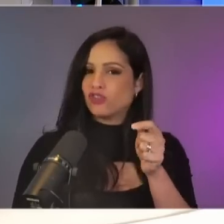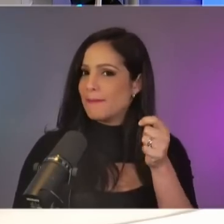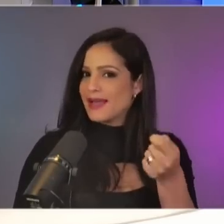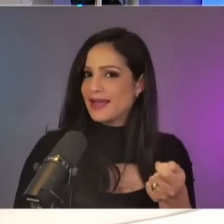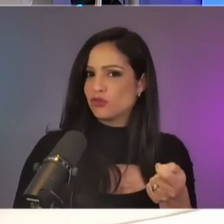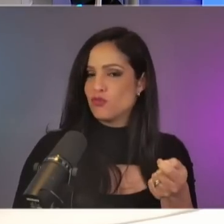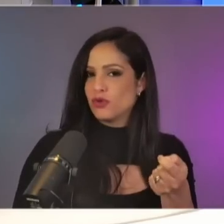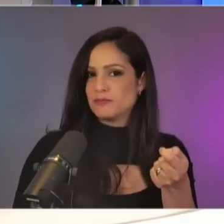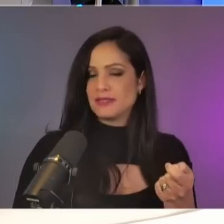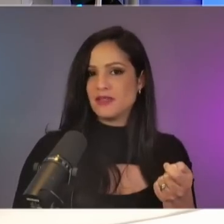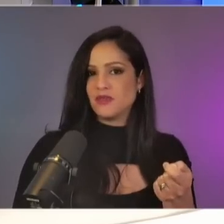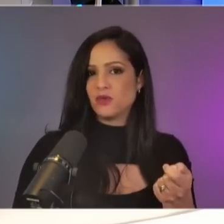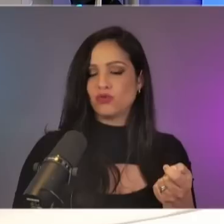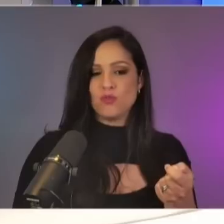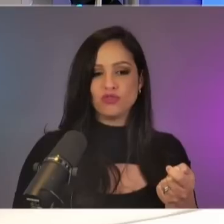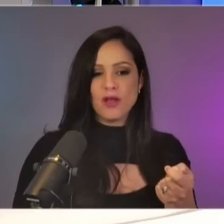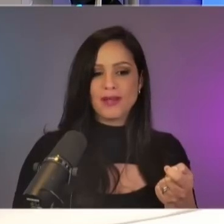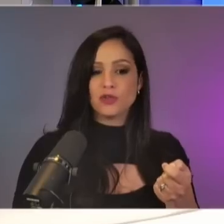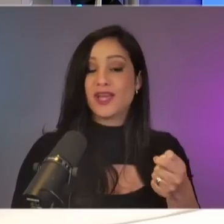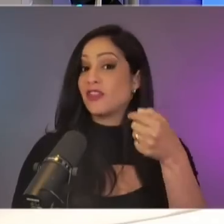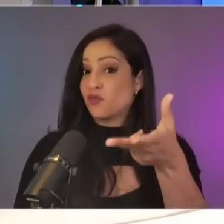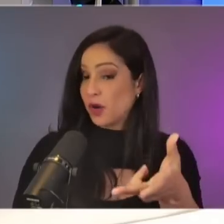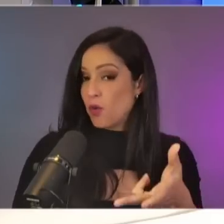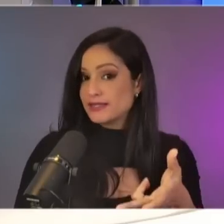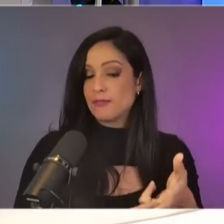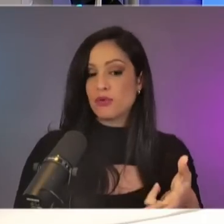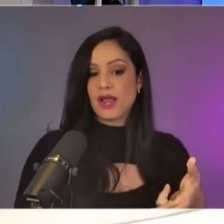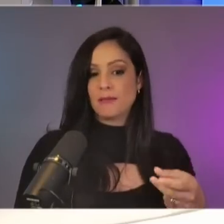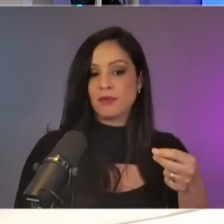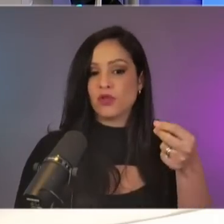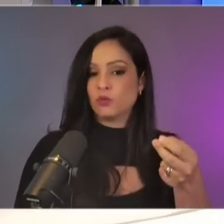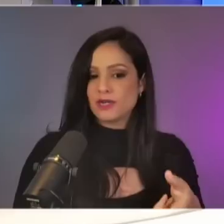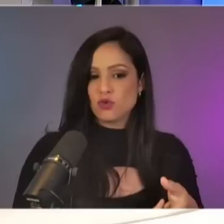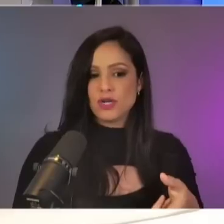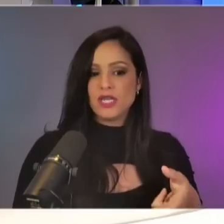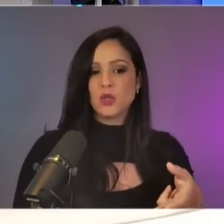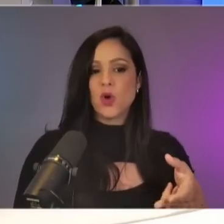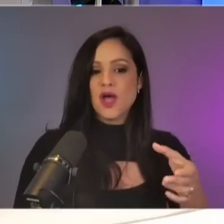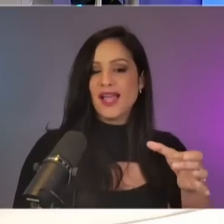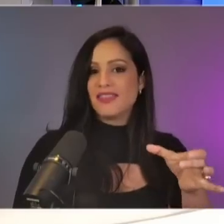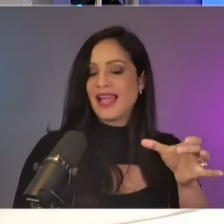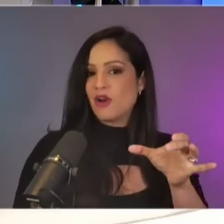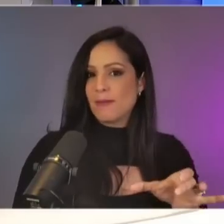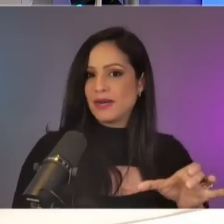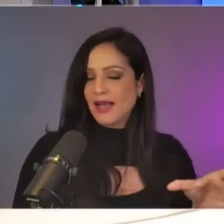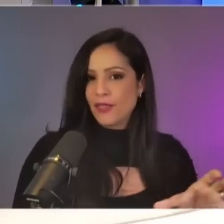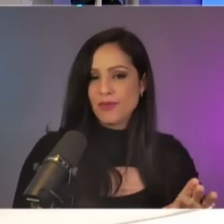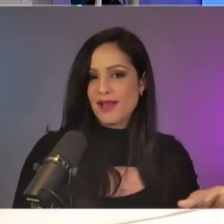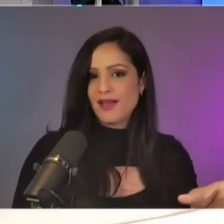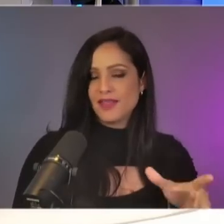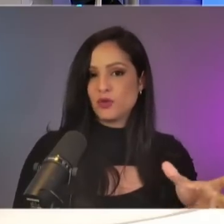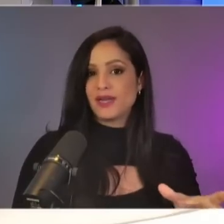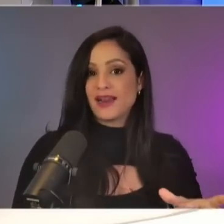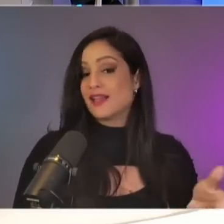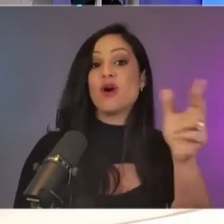sí aparatos muy específicos como son aparatos de radiofrecuencia por ejemplo de ultrasonido de calor aplicado para